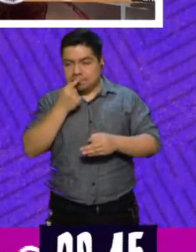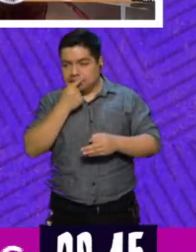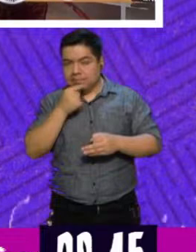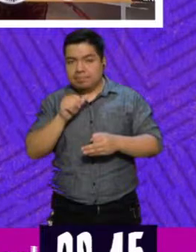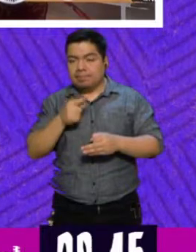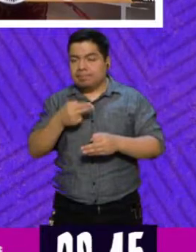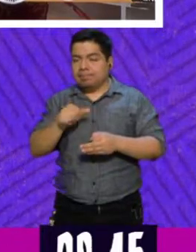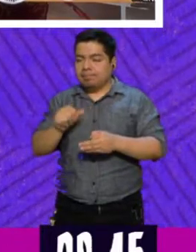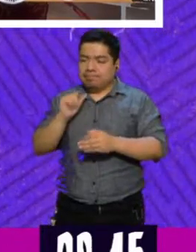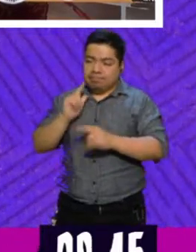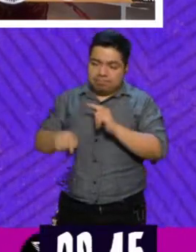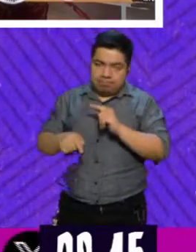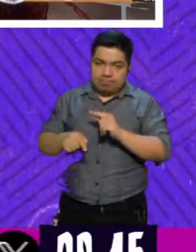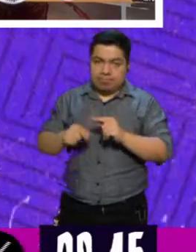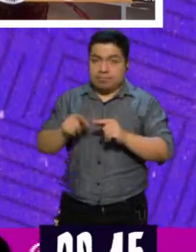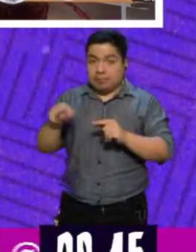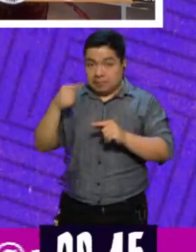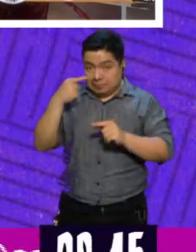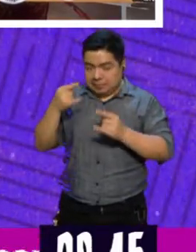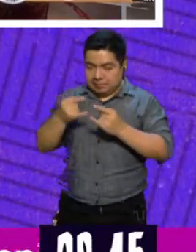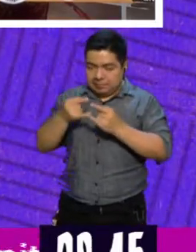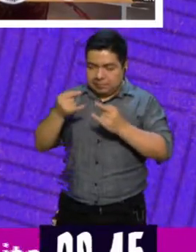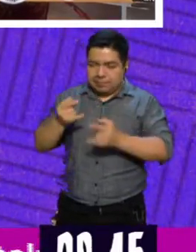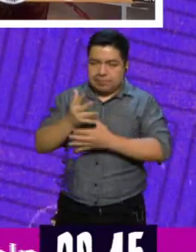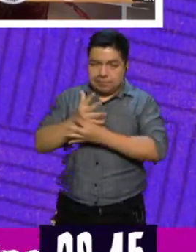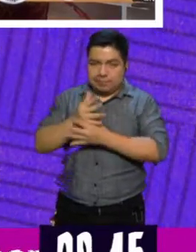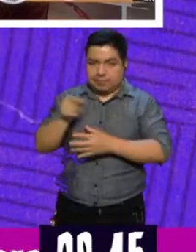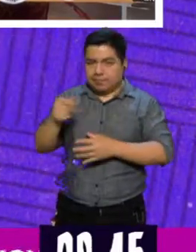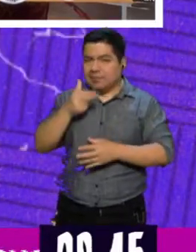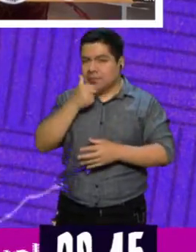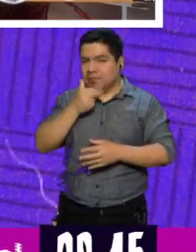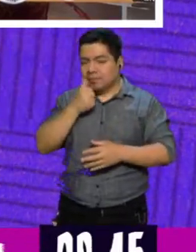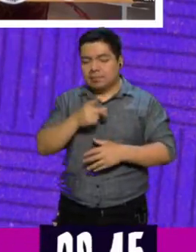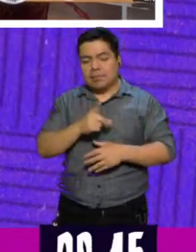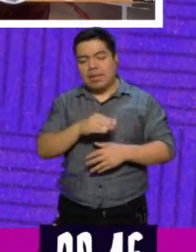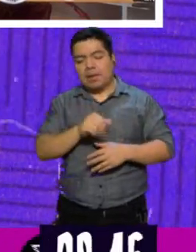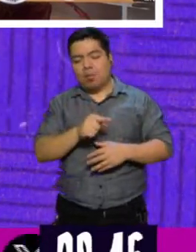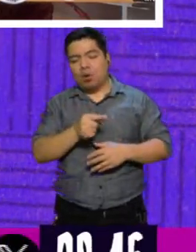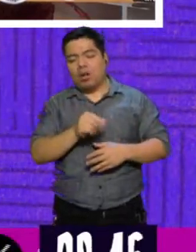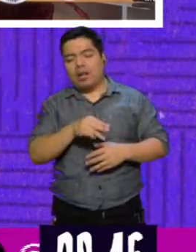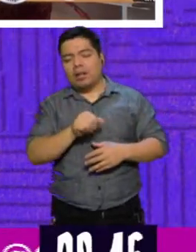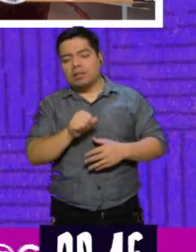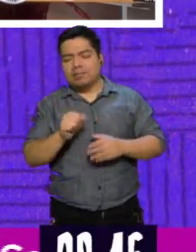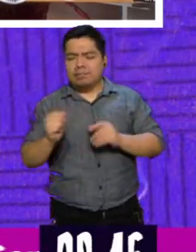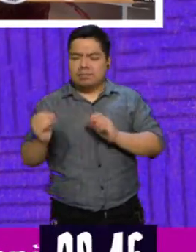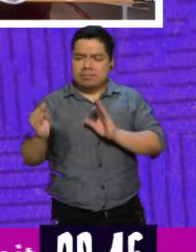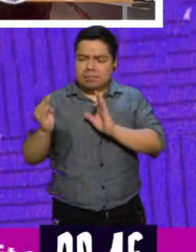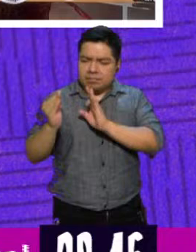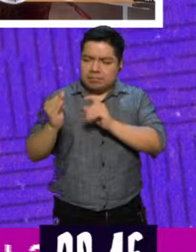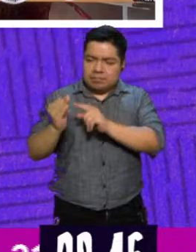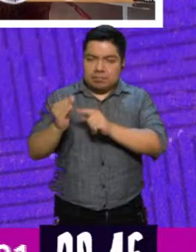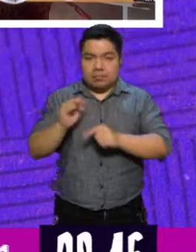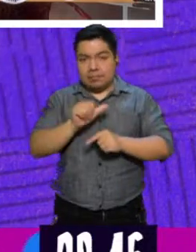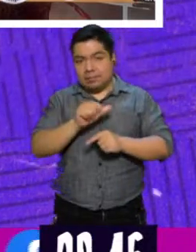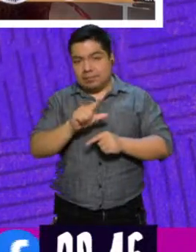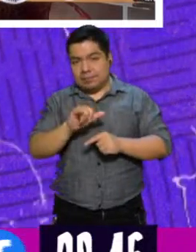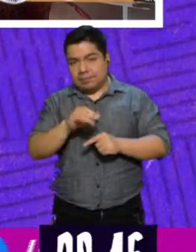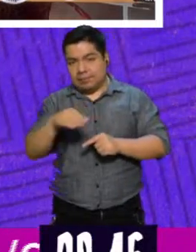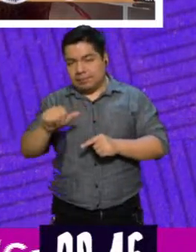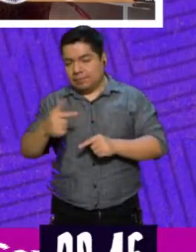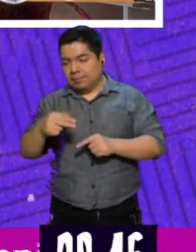que cuenta la leyenda es que cuando Demóstenes se encuentra con Alejandro